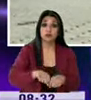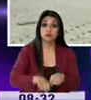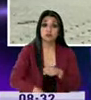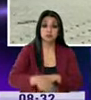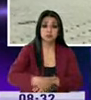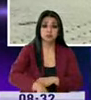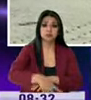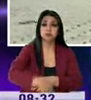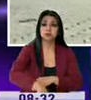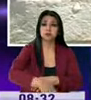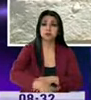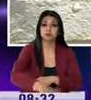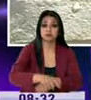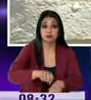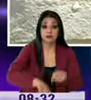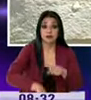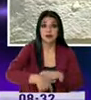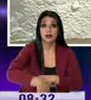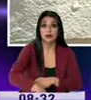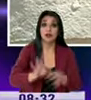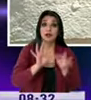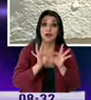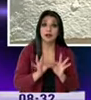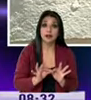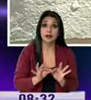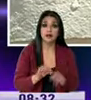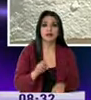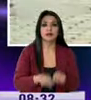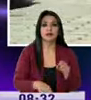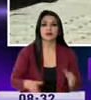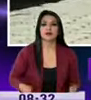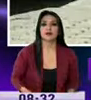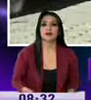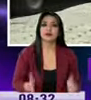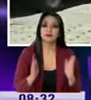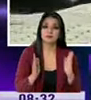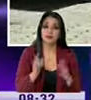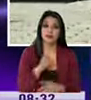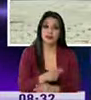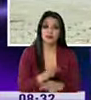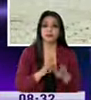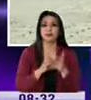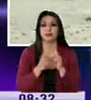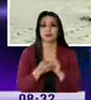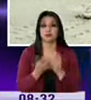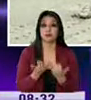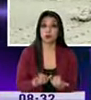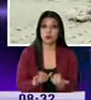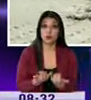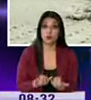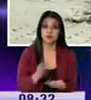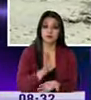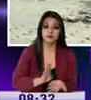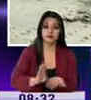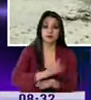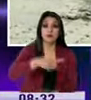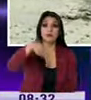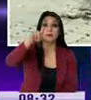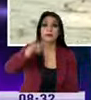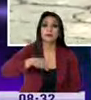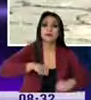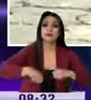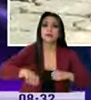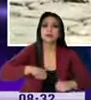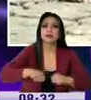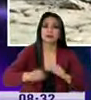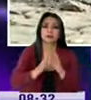y claro, una fuga de agua que no es arreglada daña la vialidad y es lo que los vecinos en este sector, en el barrio Primero de Mayo, nos